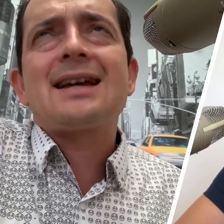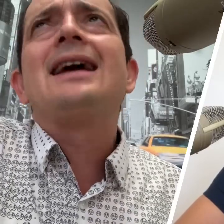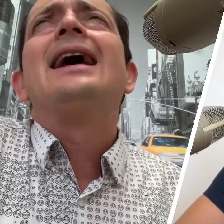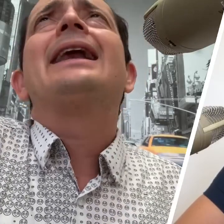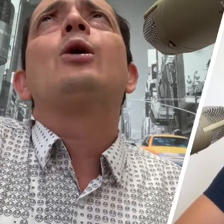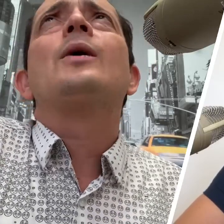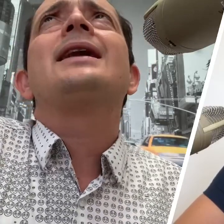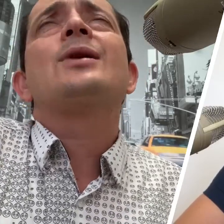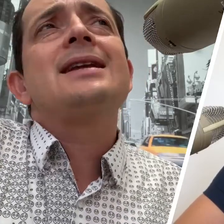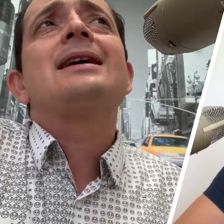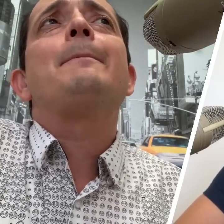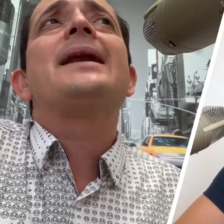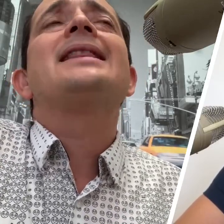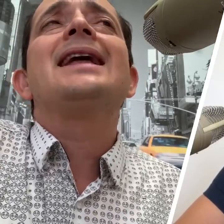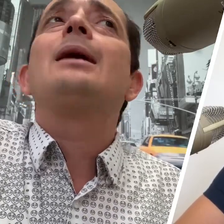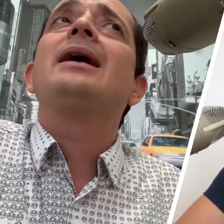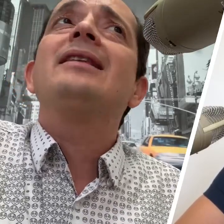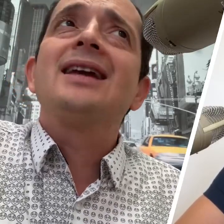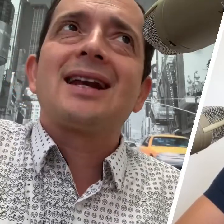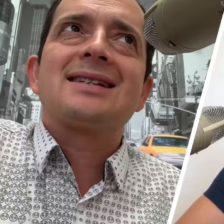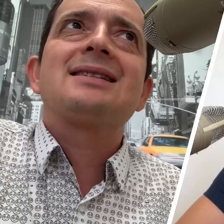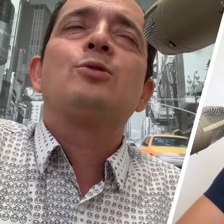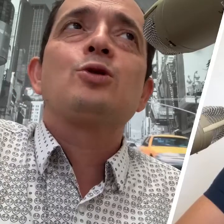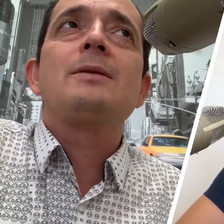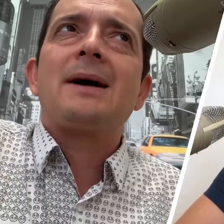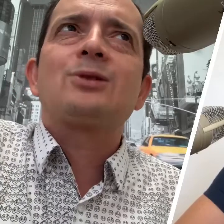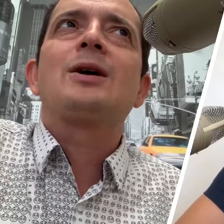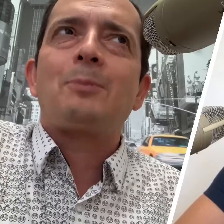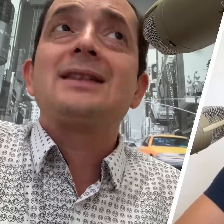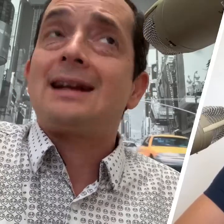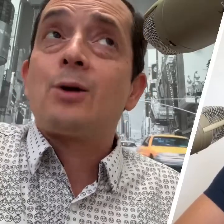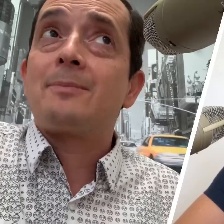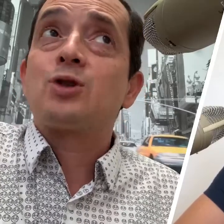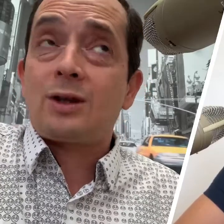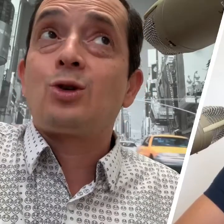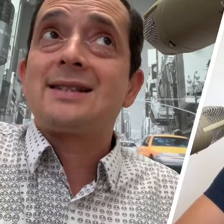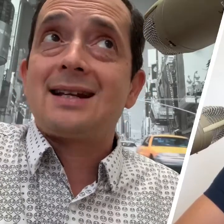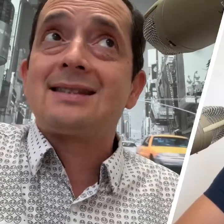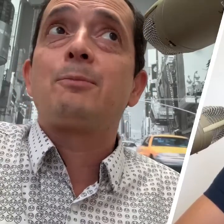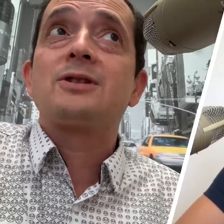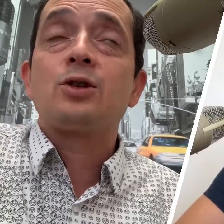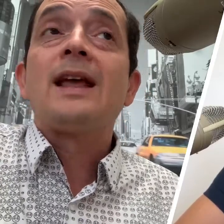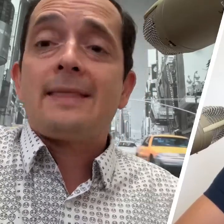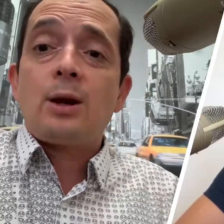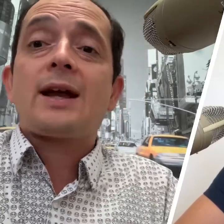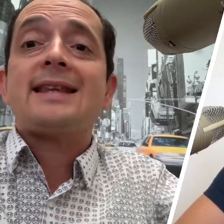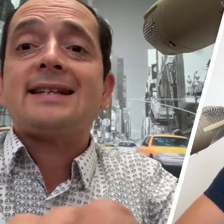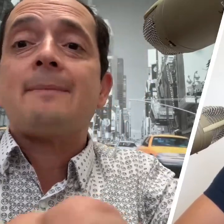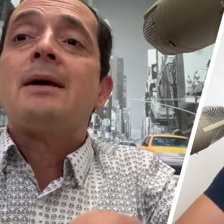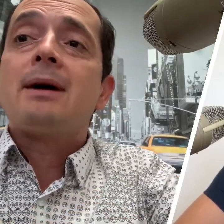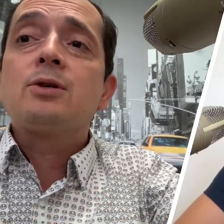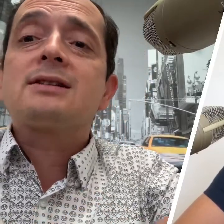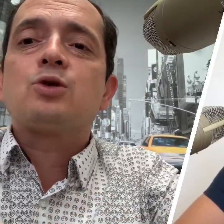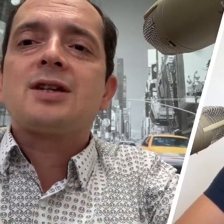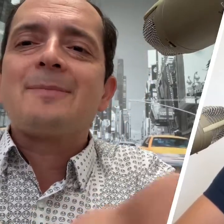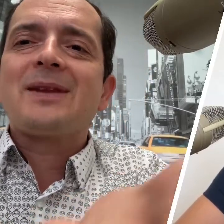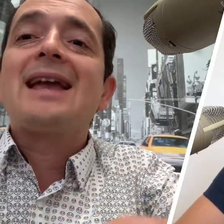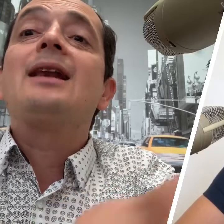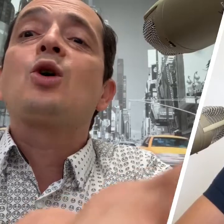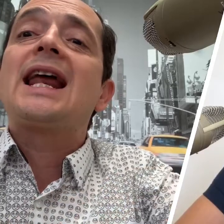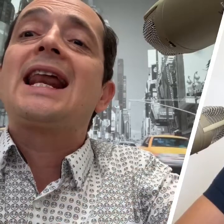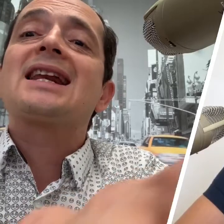situación es que la gobernadora tiene que aprender a medir mucho el impacto que puede tener ahora, sobre todo que está en esta posición, de lo que dice. Vamos a